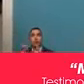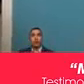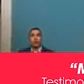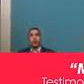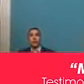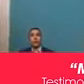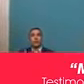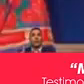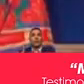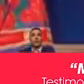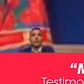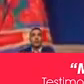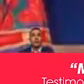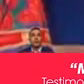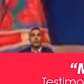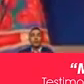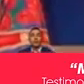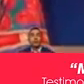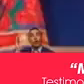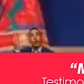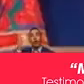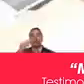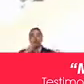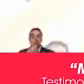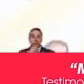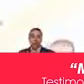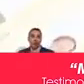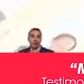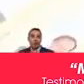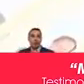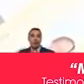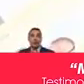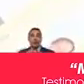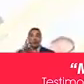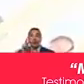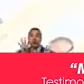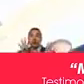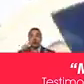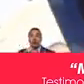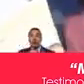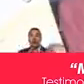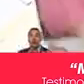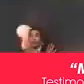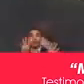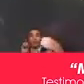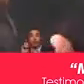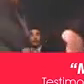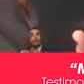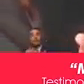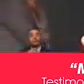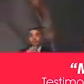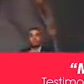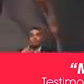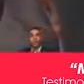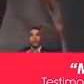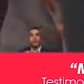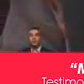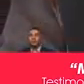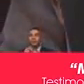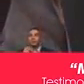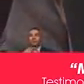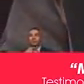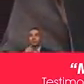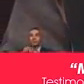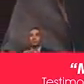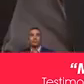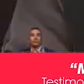actividad totalmente distinta, el modelaje y el periodismo. A inicios de los 90 alcanzó la fama, pero su vocación le hizo renunciar